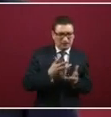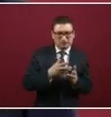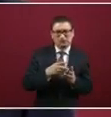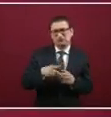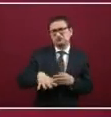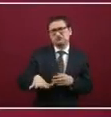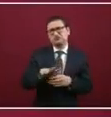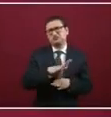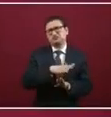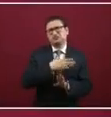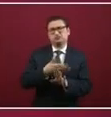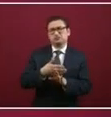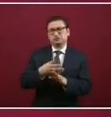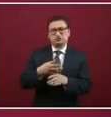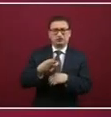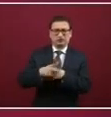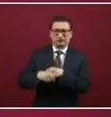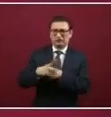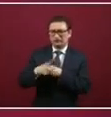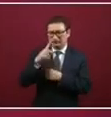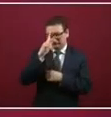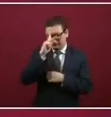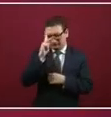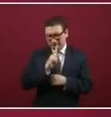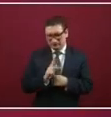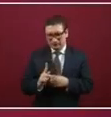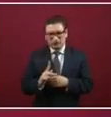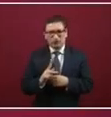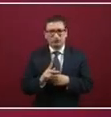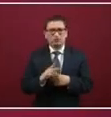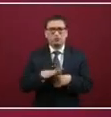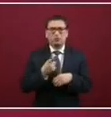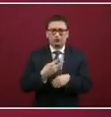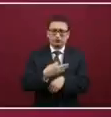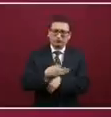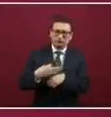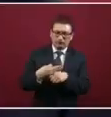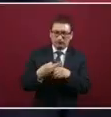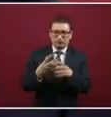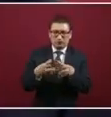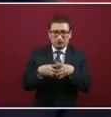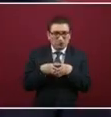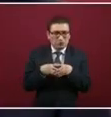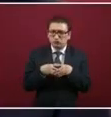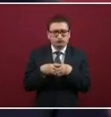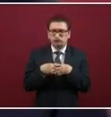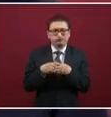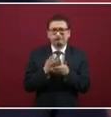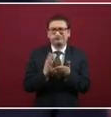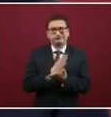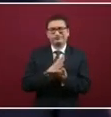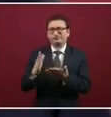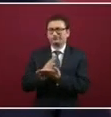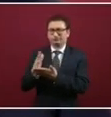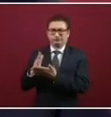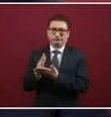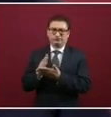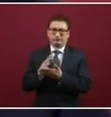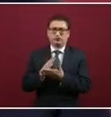porque se produjo mucha desintegración familiar. Y repito, la familia en